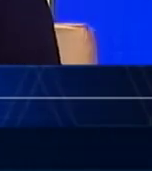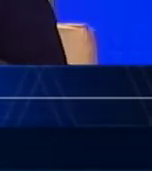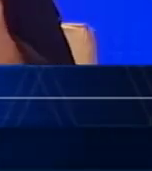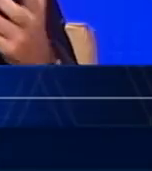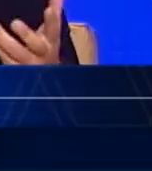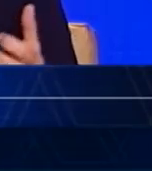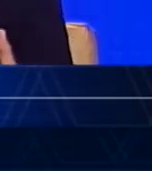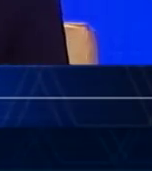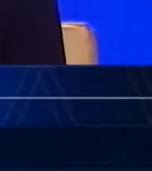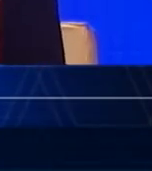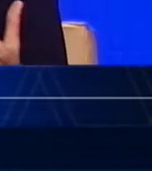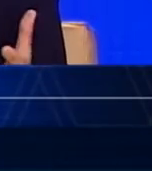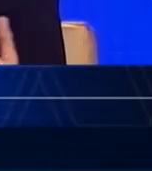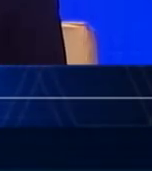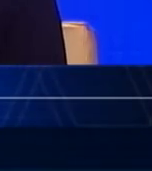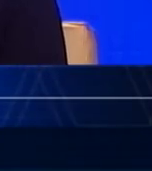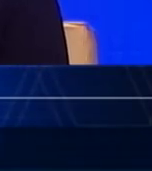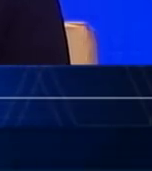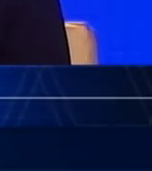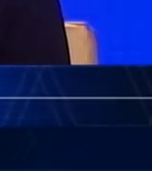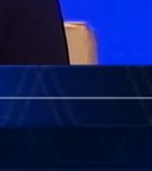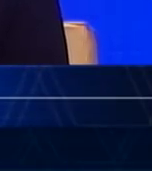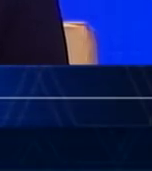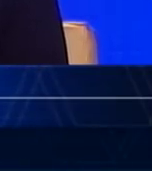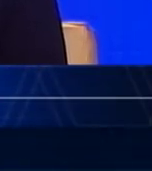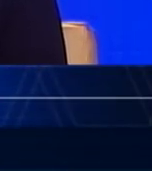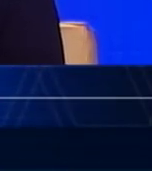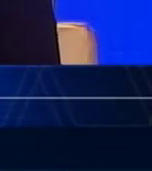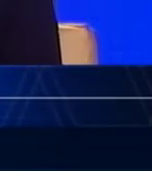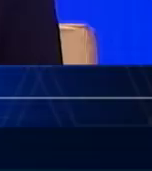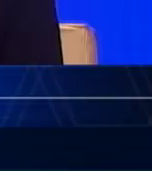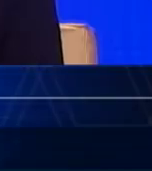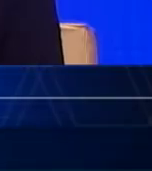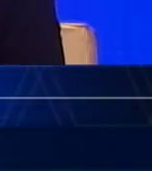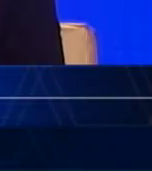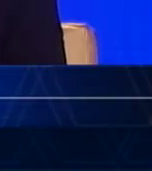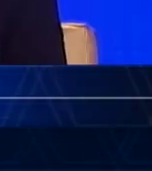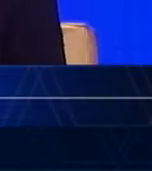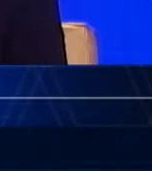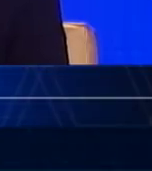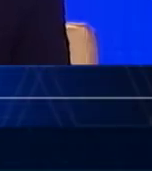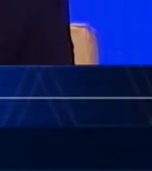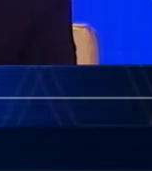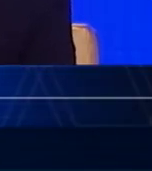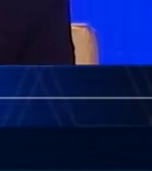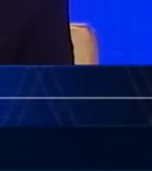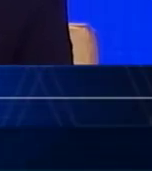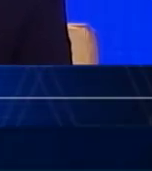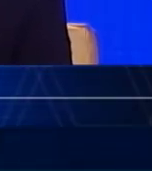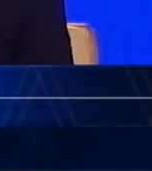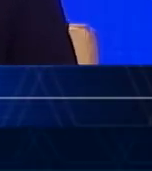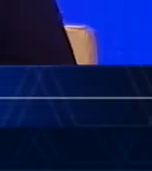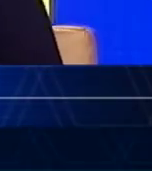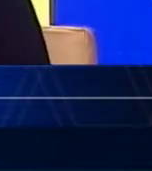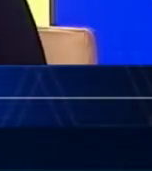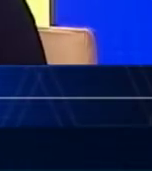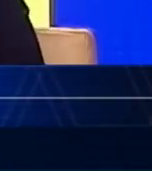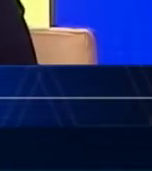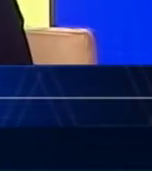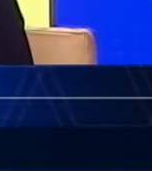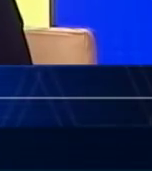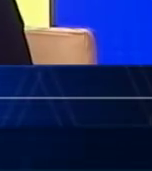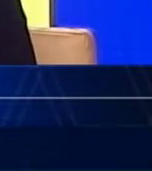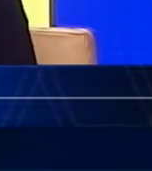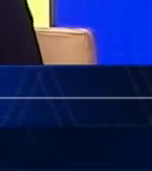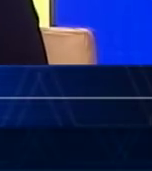del cine, de la fotografía, de la arquitectura, lo que va percibiendo la sociedad. Los artistas, cultores y creadores, yo no soy uno de ellos,